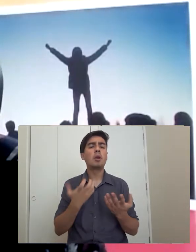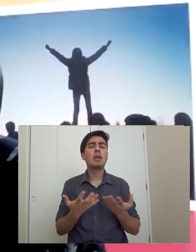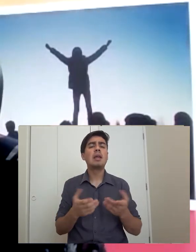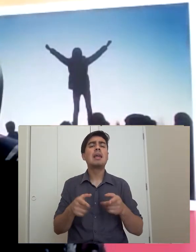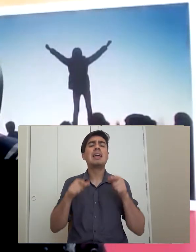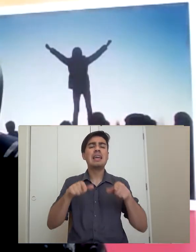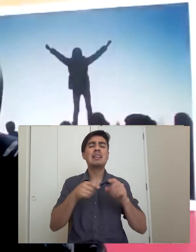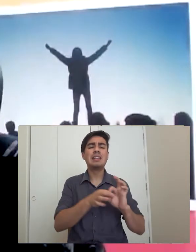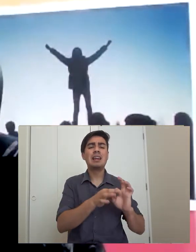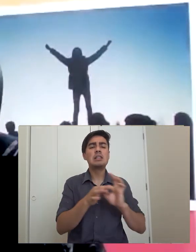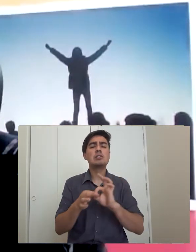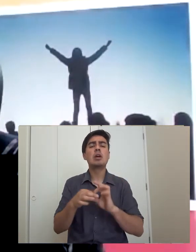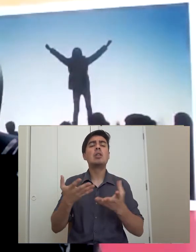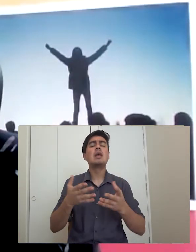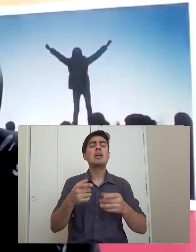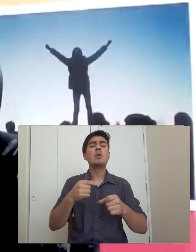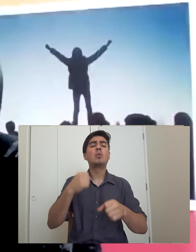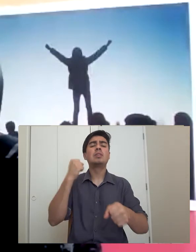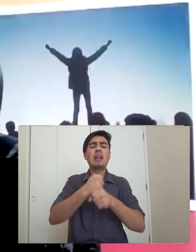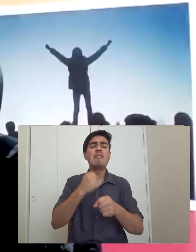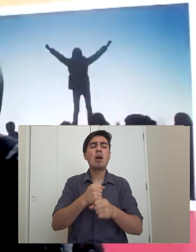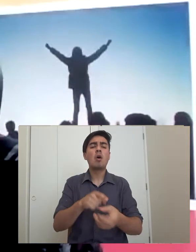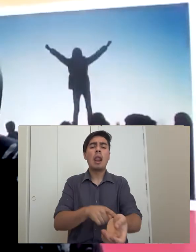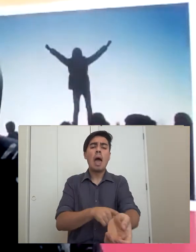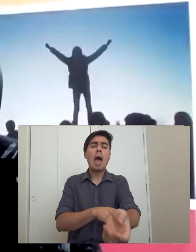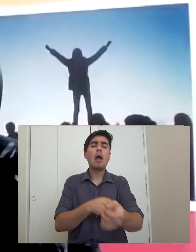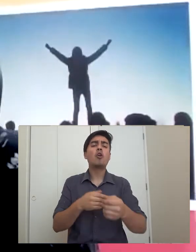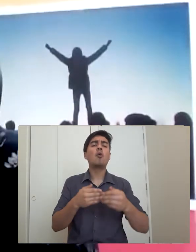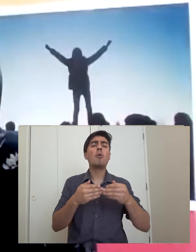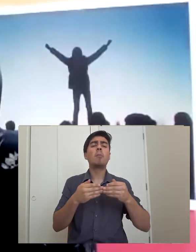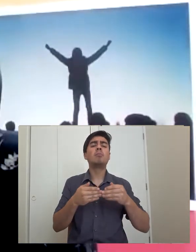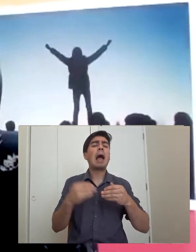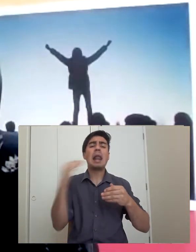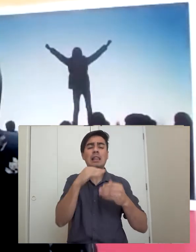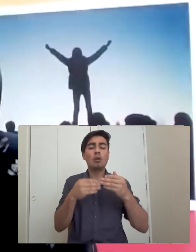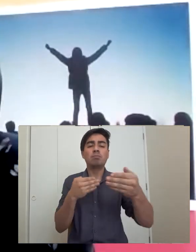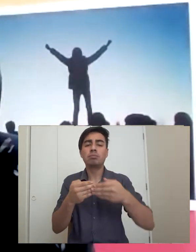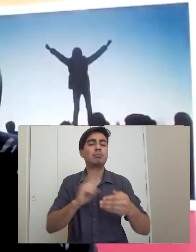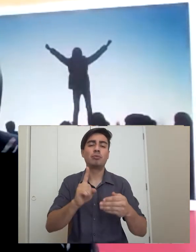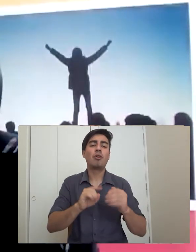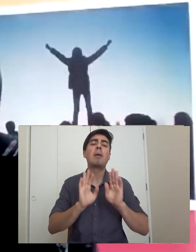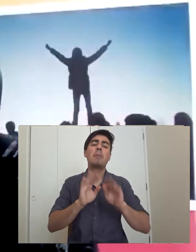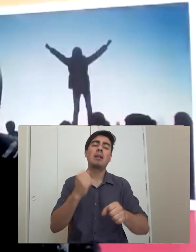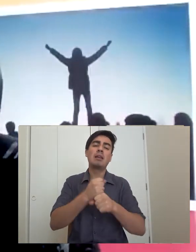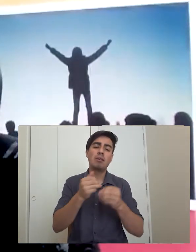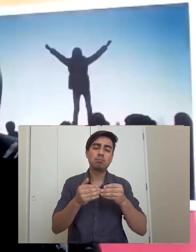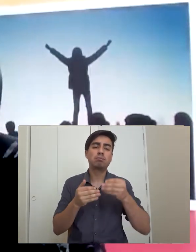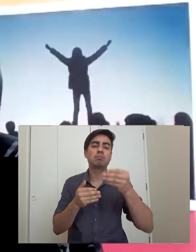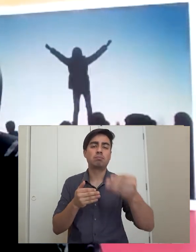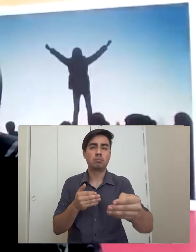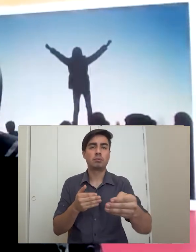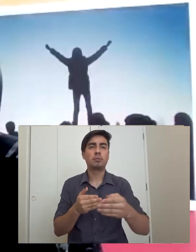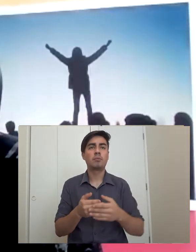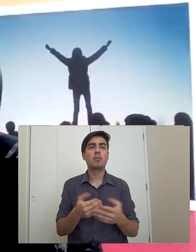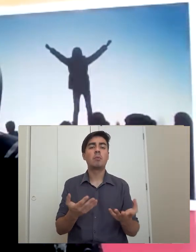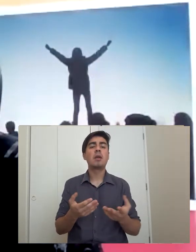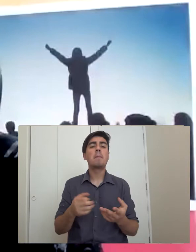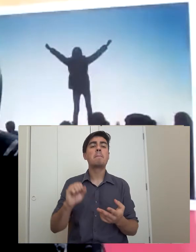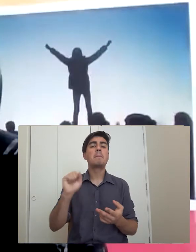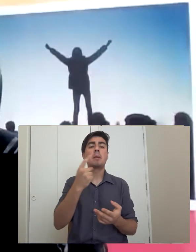porque es algo relacionado con un trabajo de largo plazo. Primero que todo, tenemos que crear